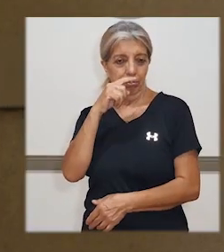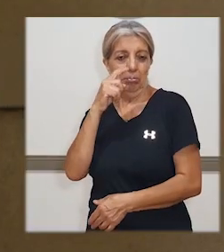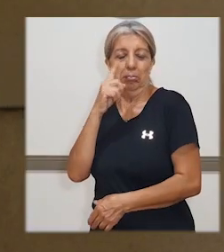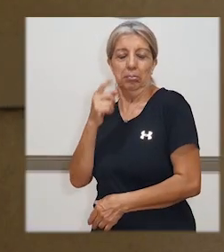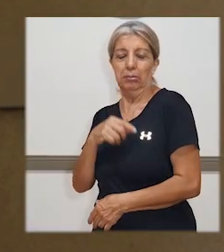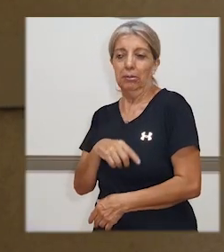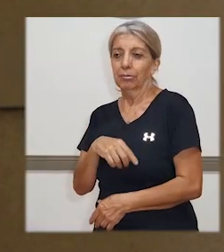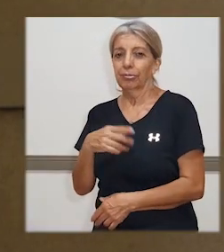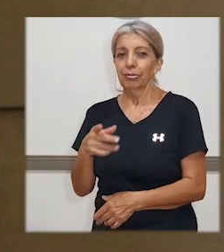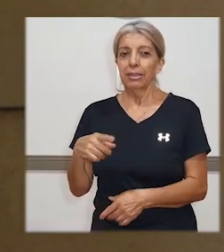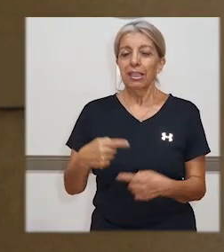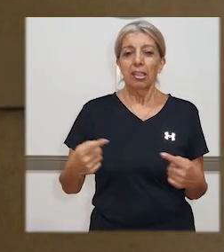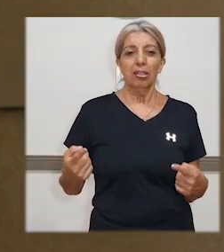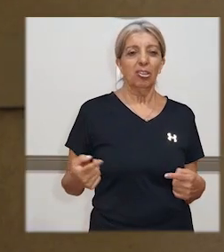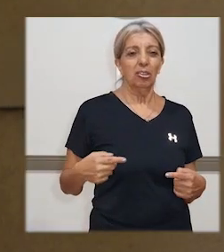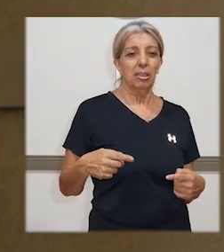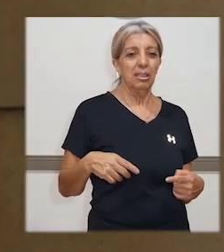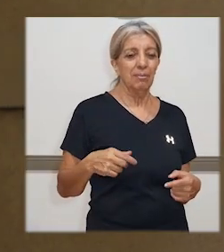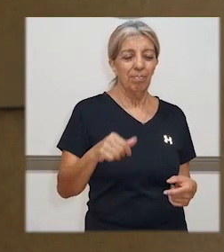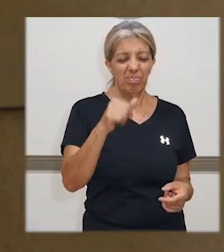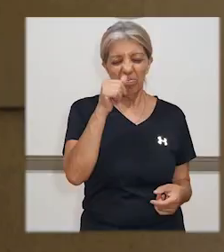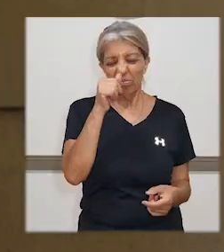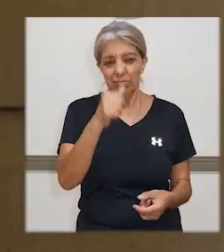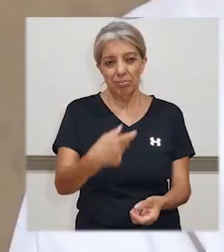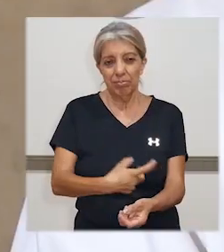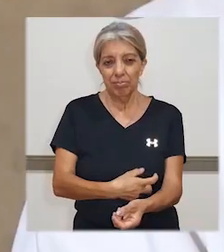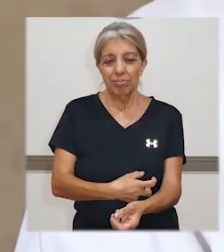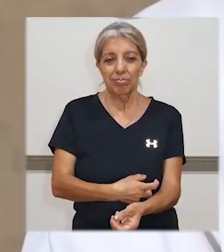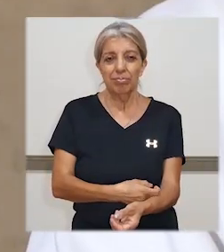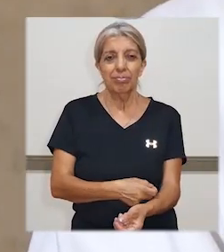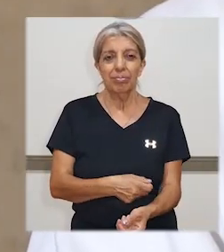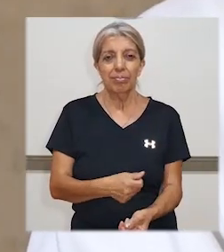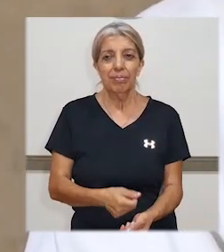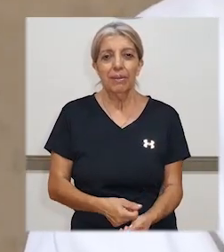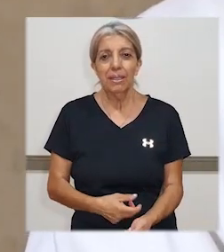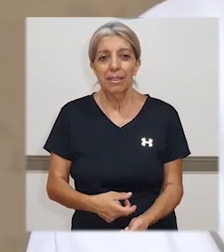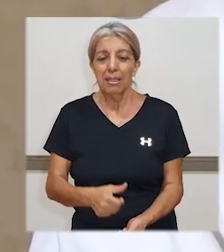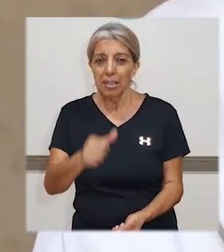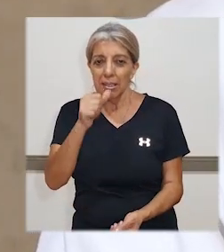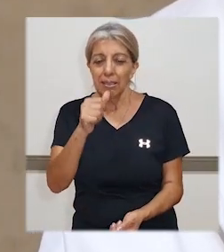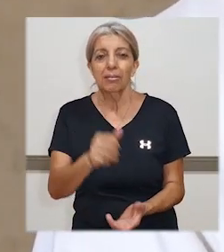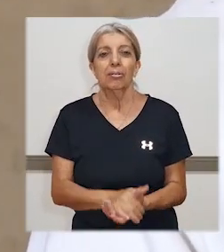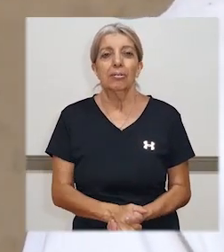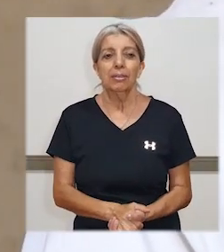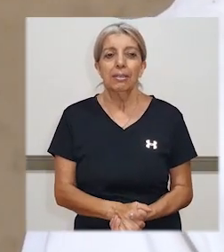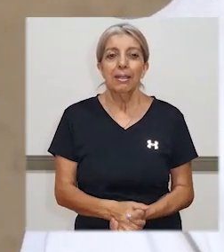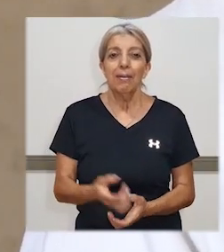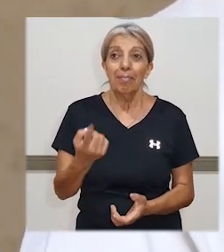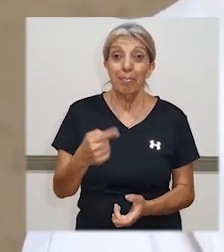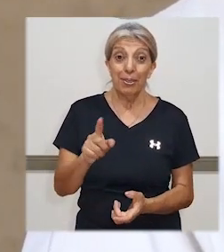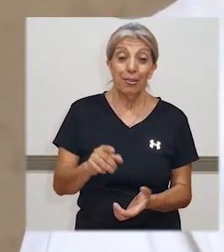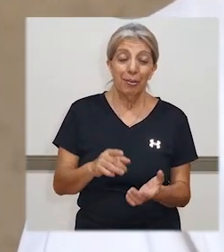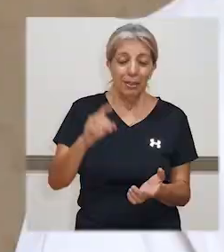pone en algunos lugares de esclavitud y el buen pastor viene con su palabra y con su vida a sacarnos,